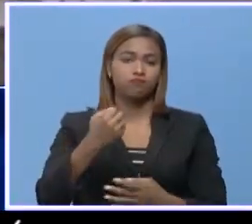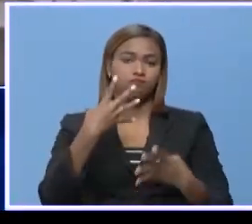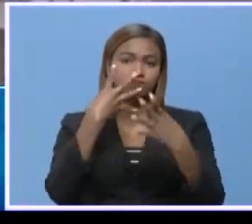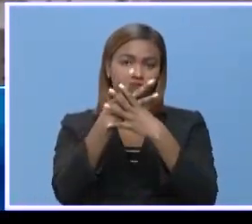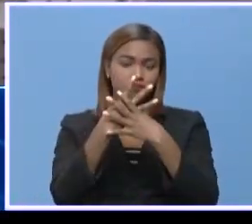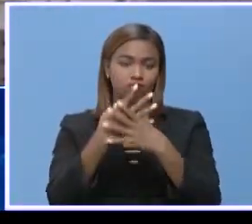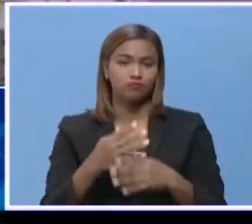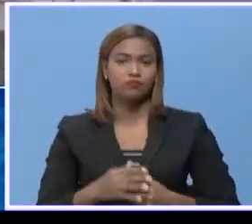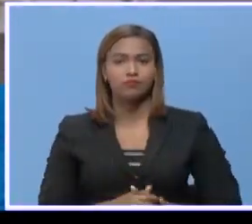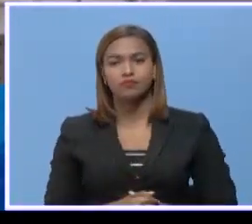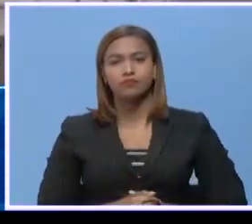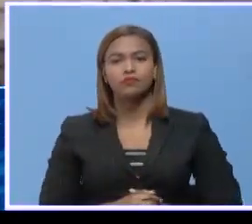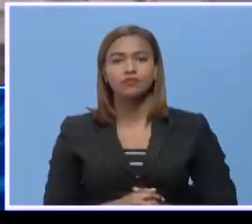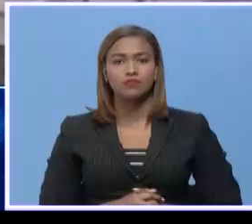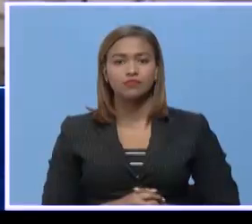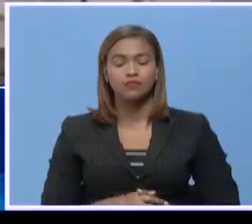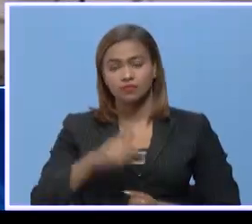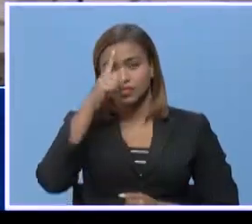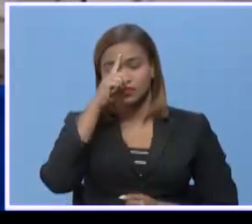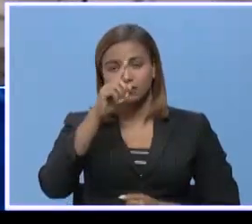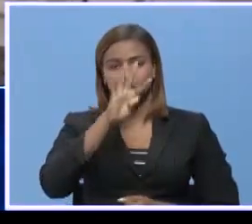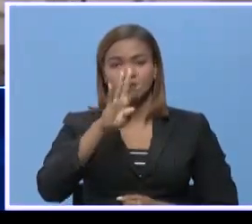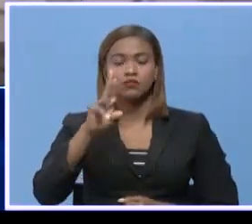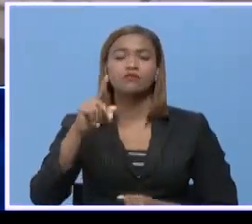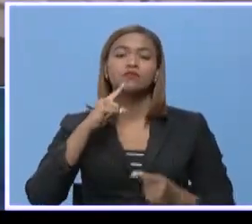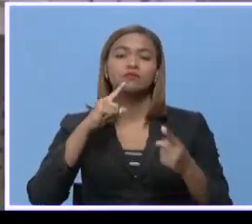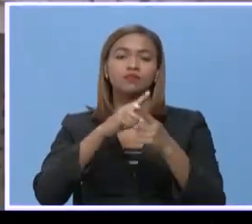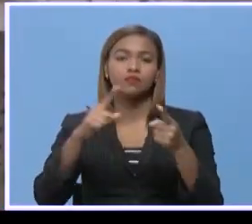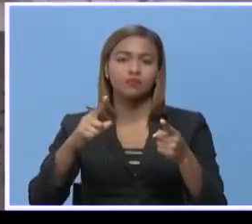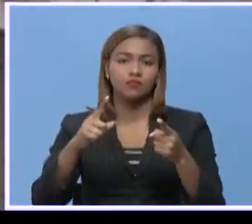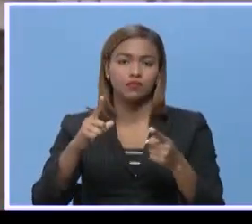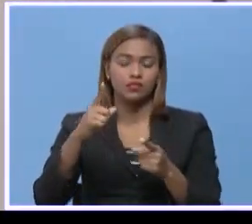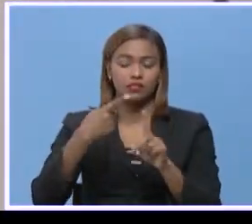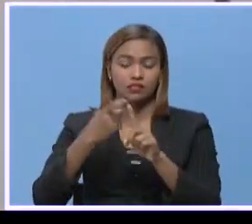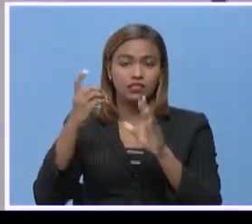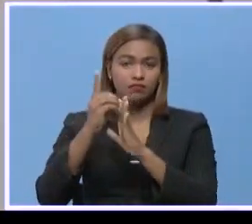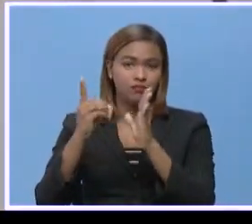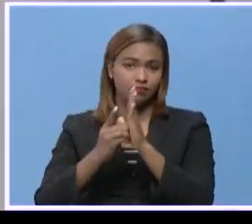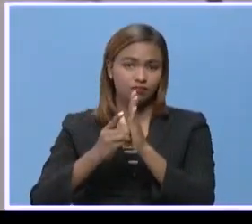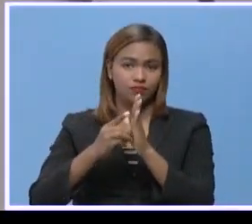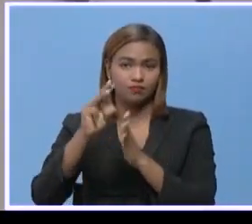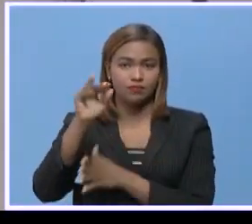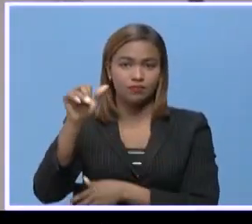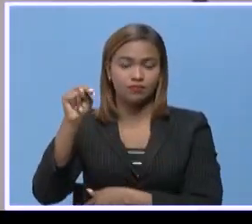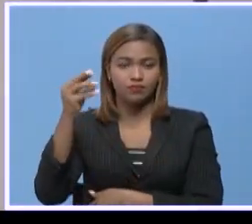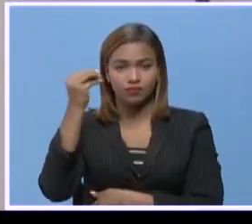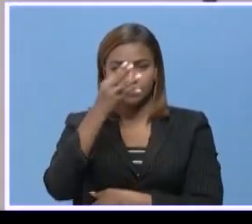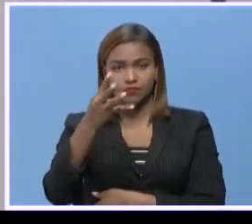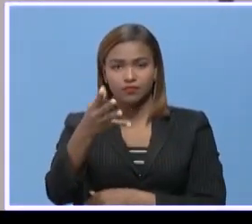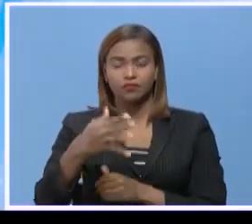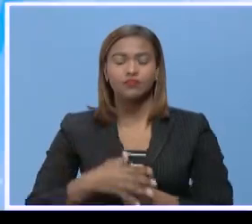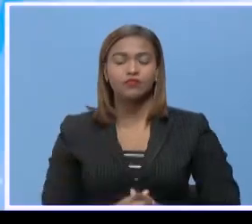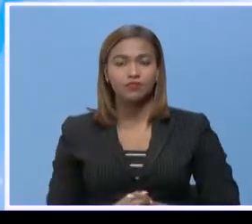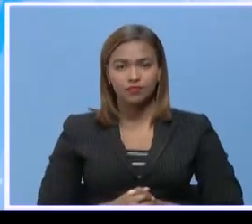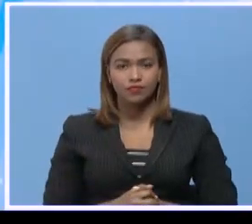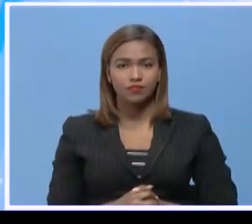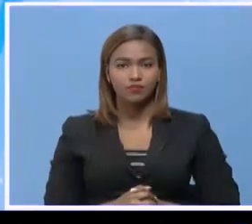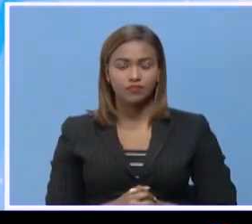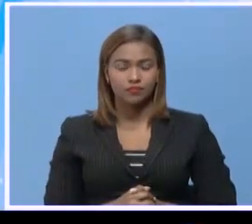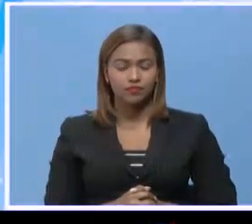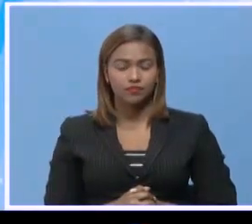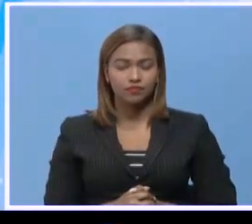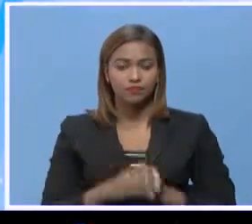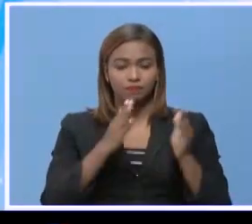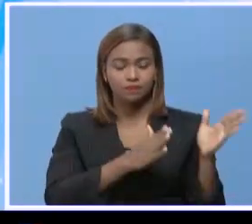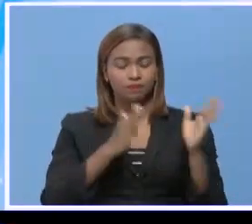la acción de la justicia. Para 4R de Noticias, en Dajabón, Melvin Toribio.